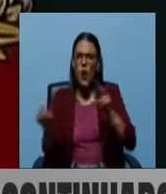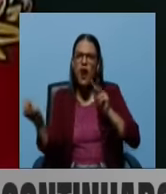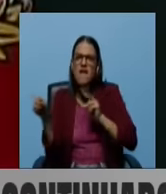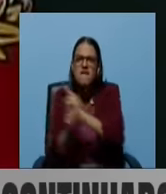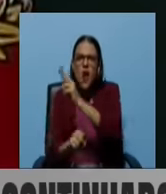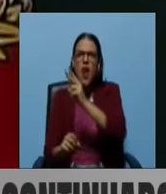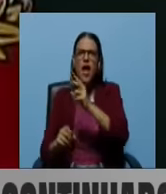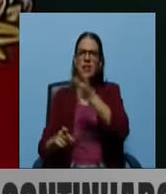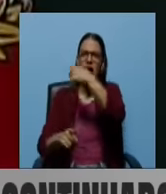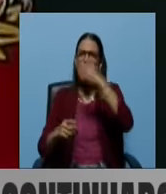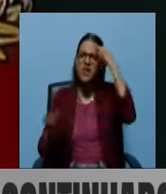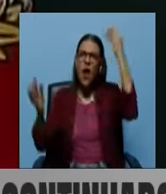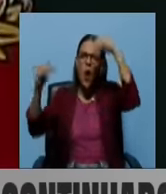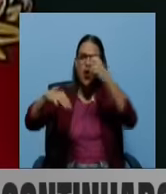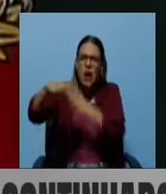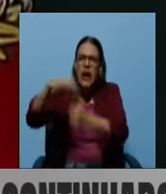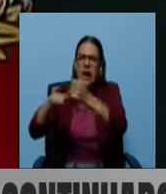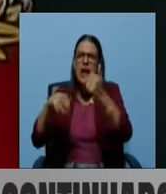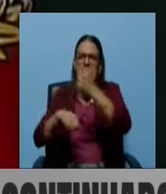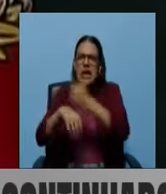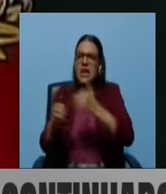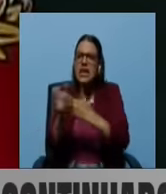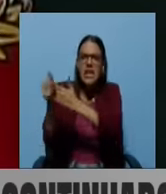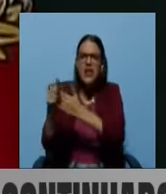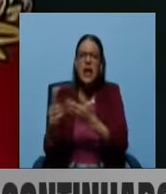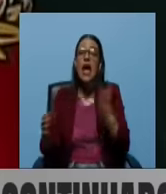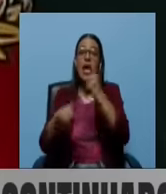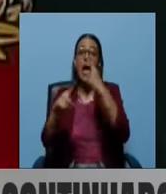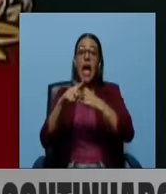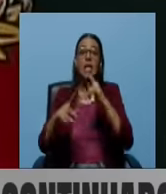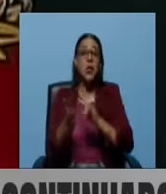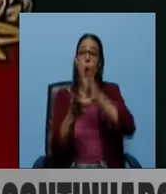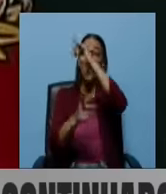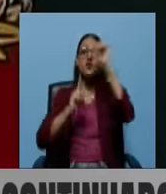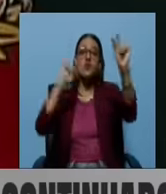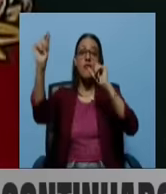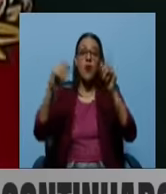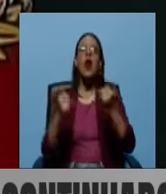los que organizaron, era gente que vivía aquí, que se había ido y regresó.